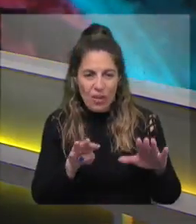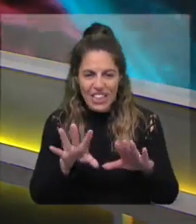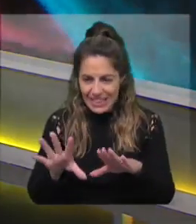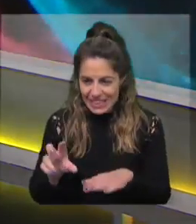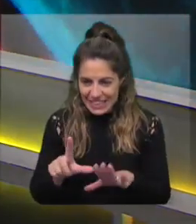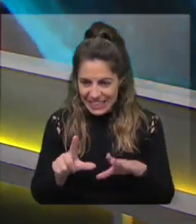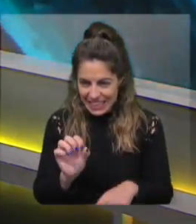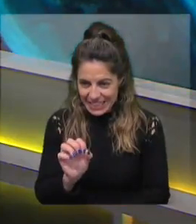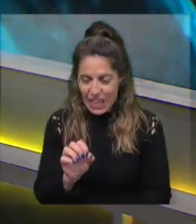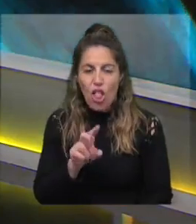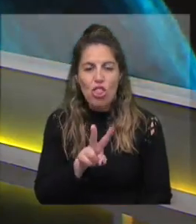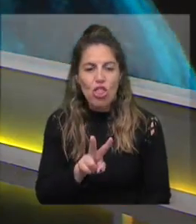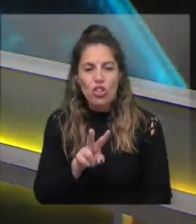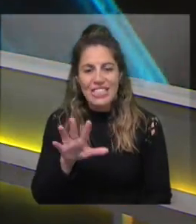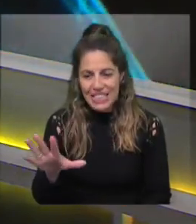2522-0910.